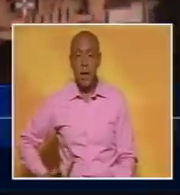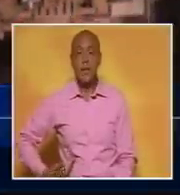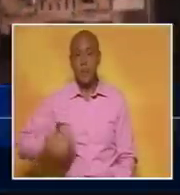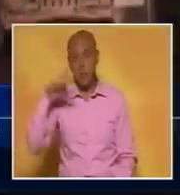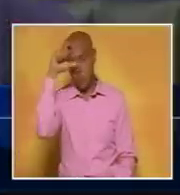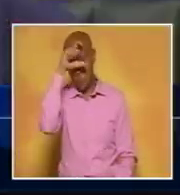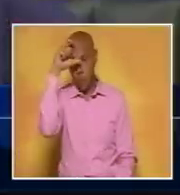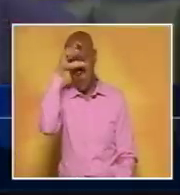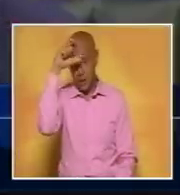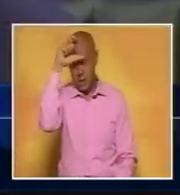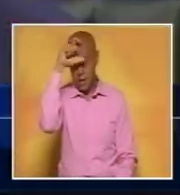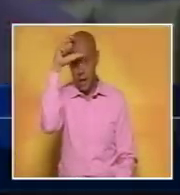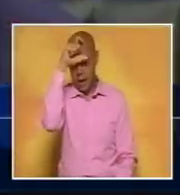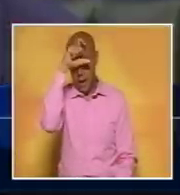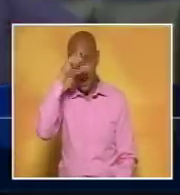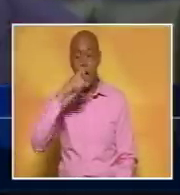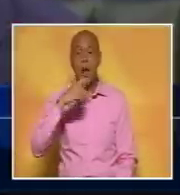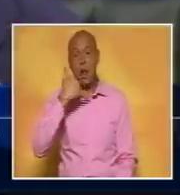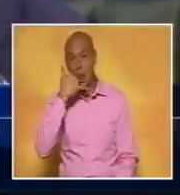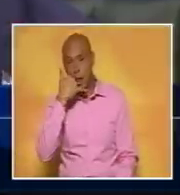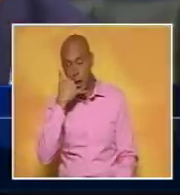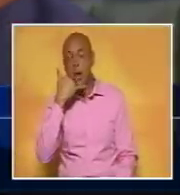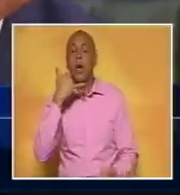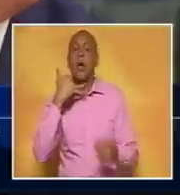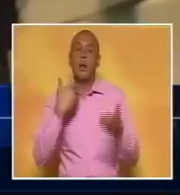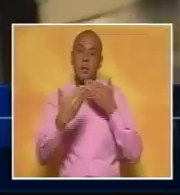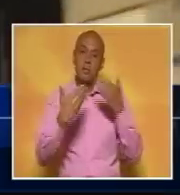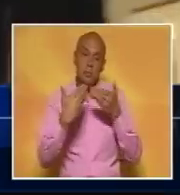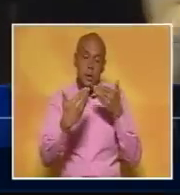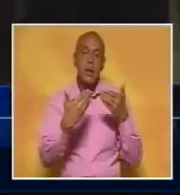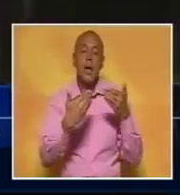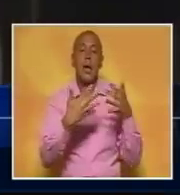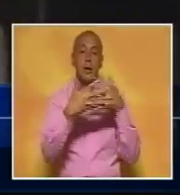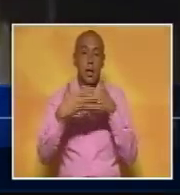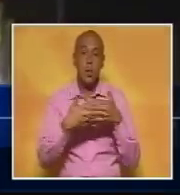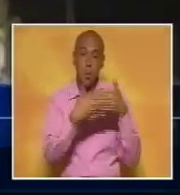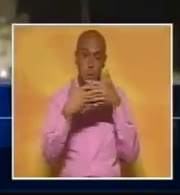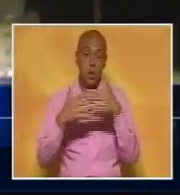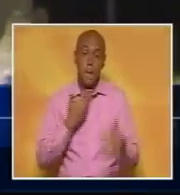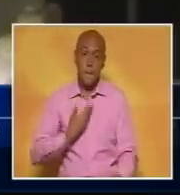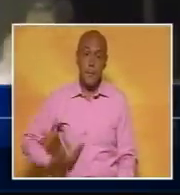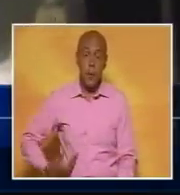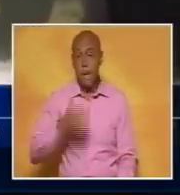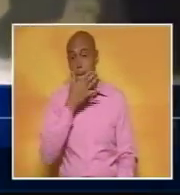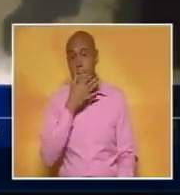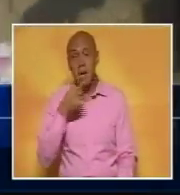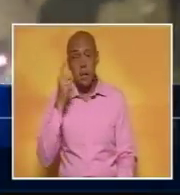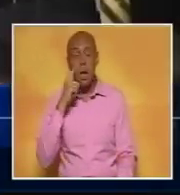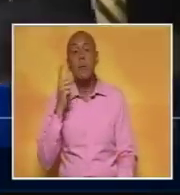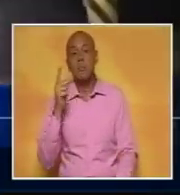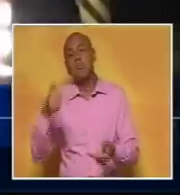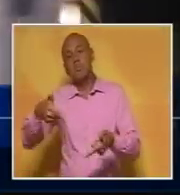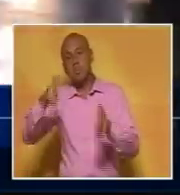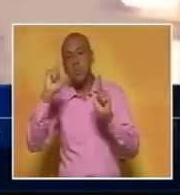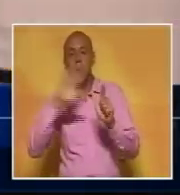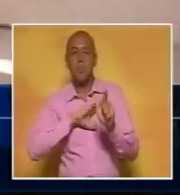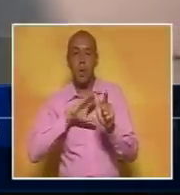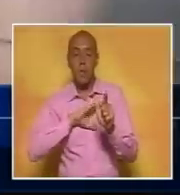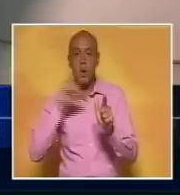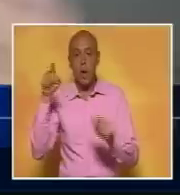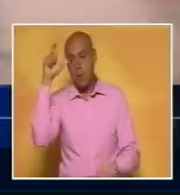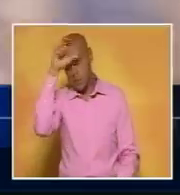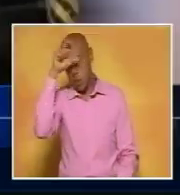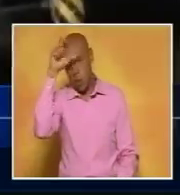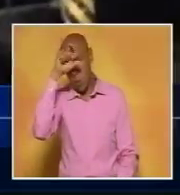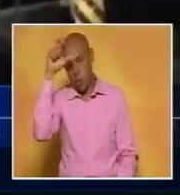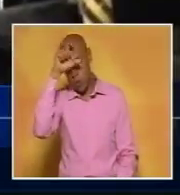Tayyip Erdogan y el presidente de Estados Unidos Donald Trump, todo indica que se dio luz verde para el operativo turco en el norte del